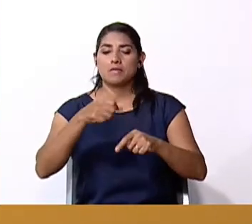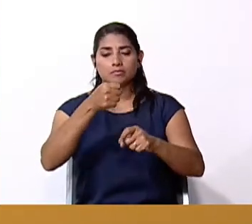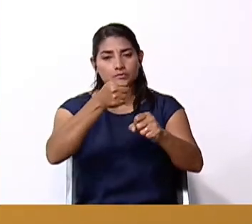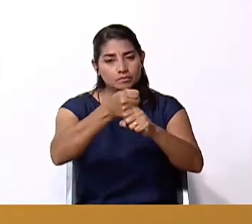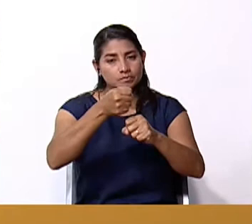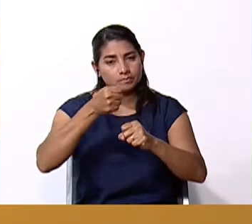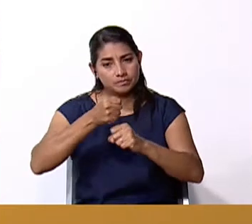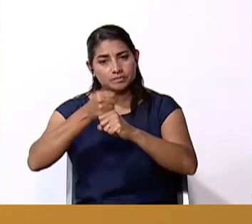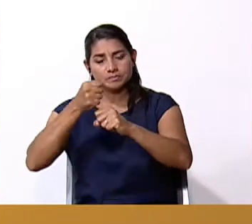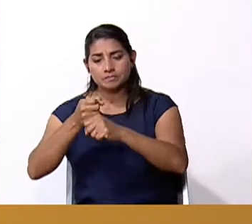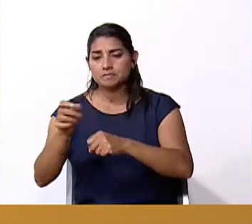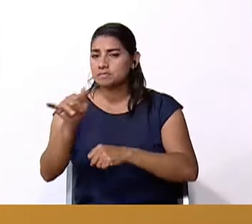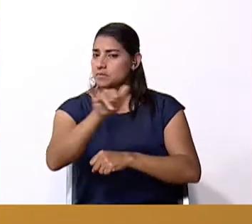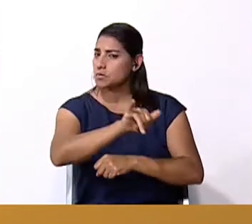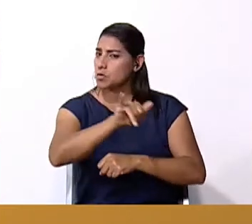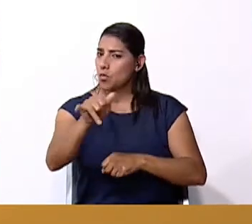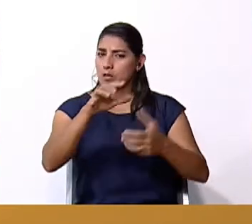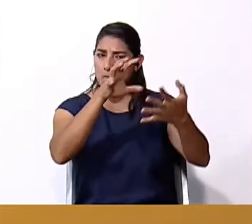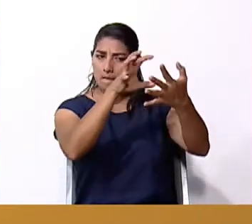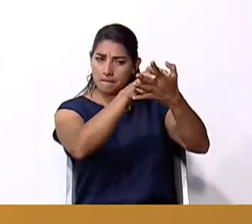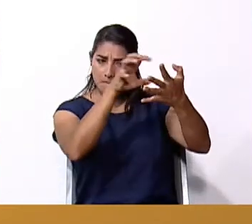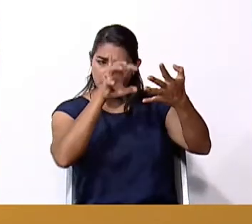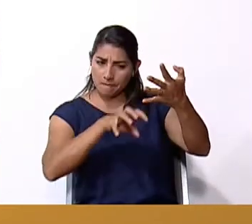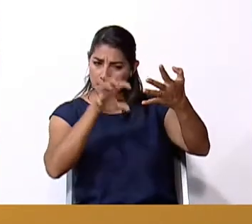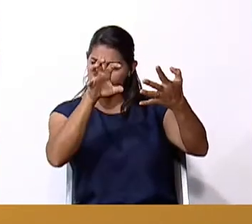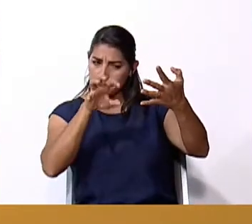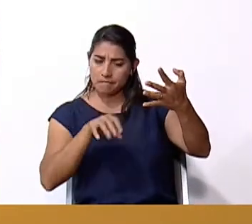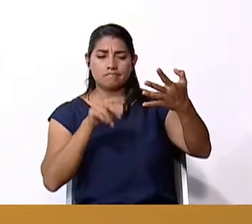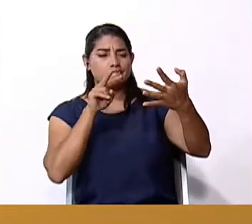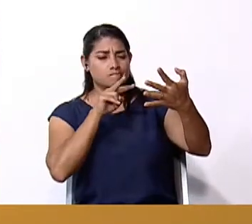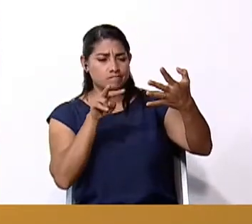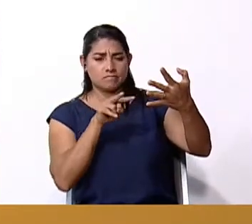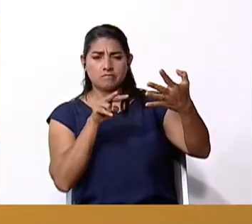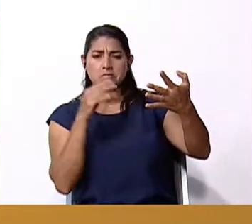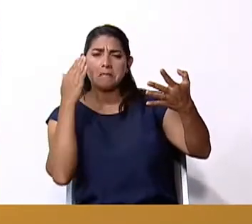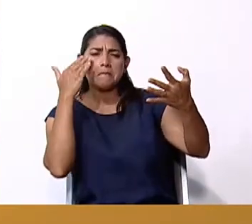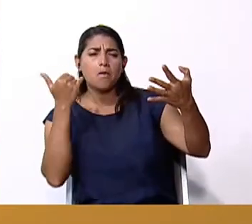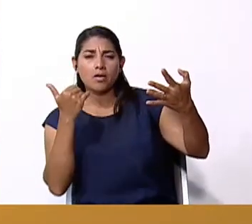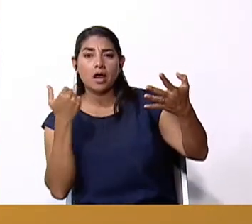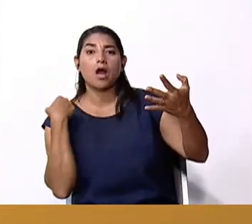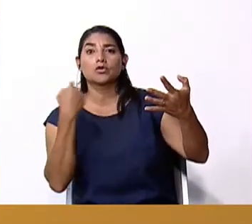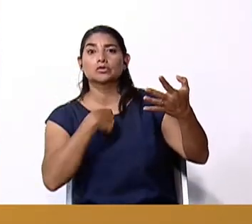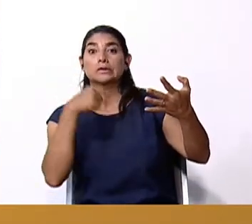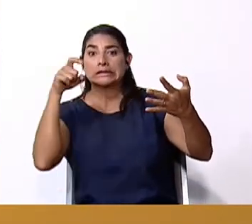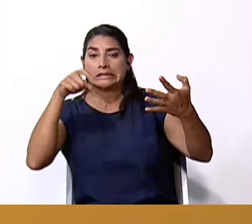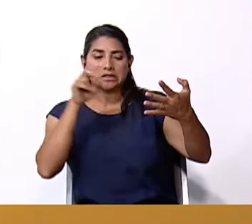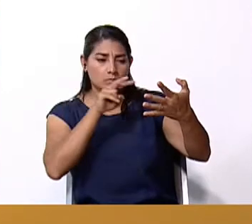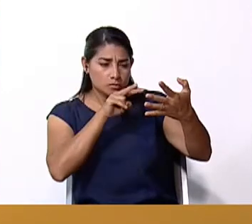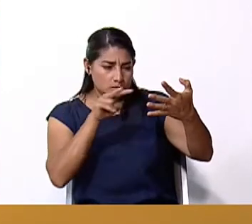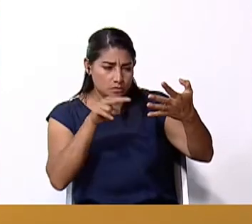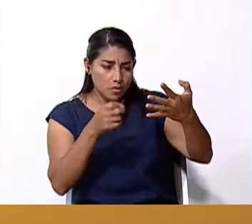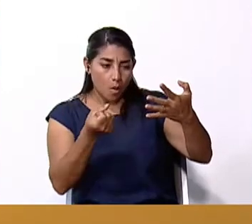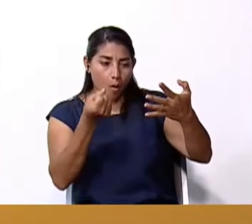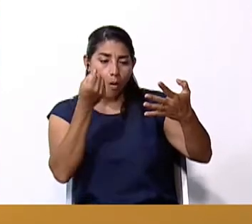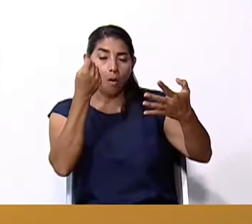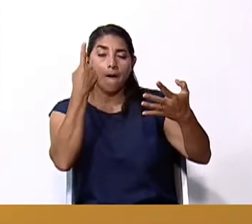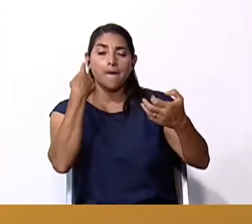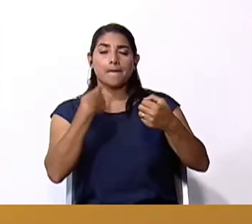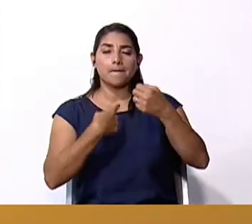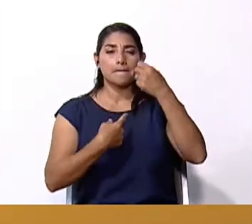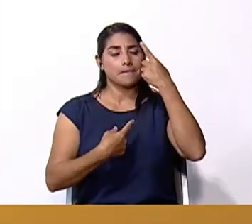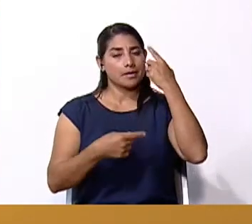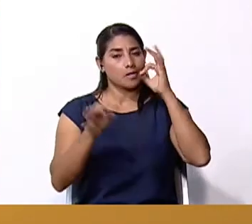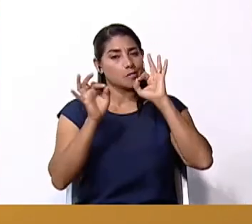trabajar con un texto. Claro, ¿pero por qué? Porque necesitamos comprenderlo muy